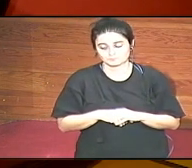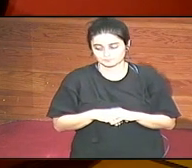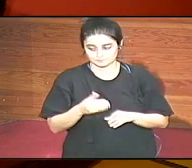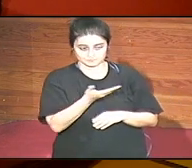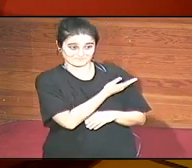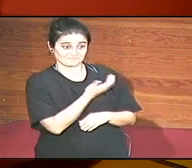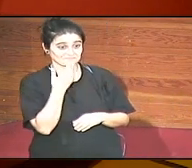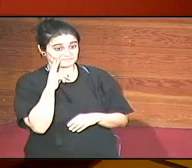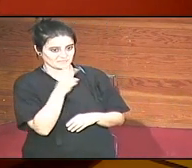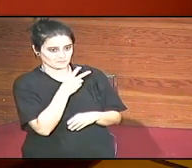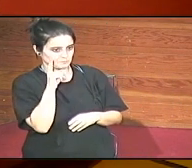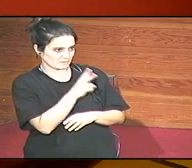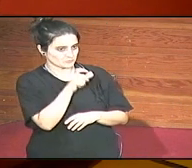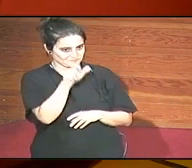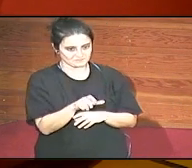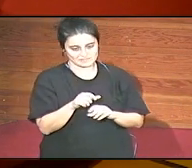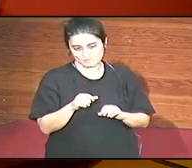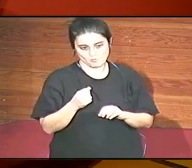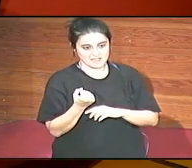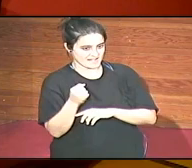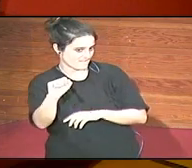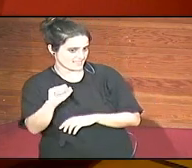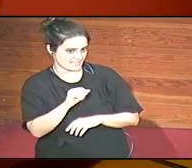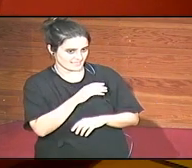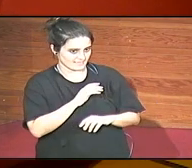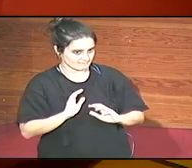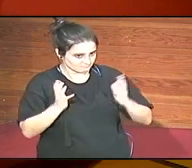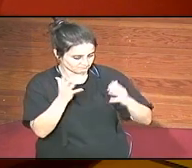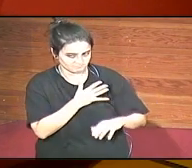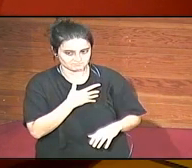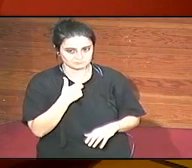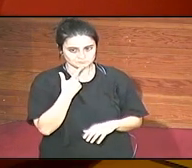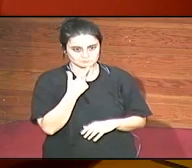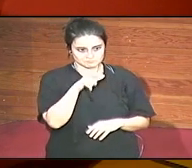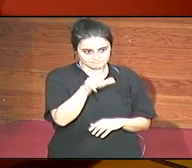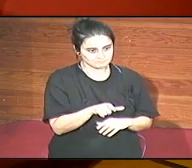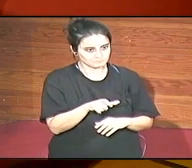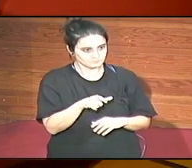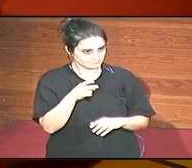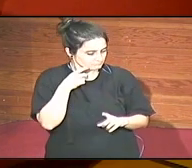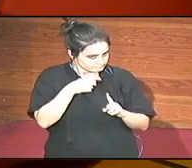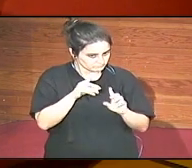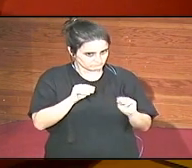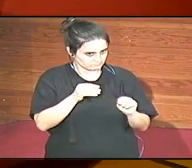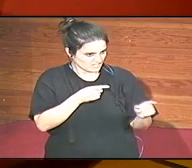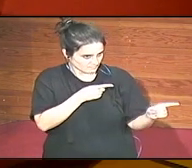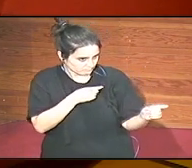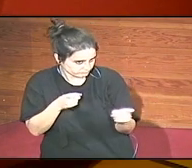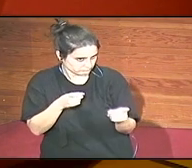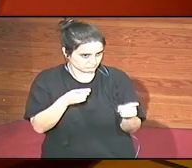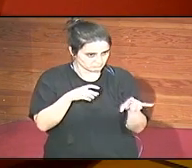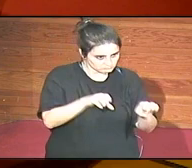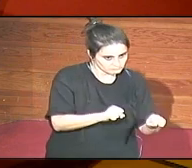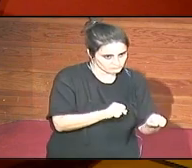vemos vemos eso a un rebelde no a uno de los tipos que mataban que hacían pillajes y que quemaban